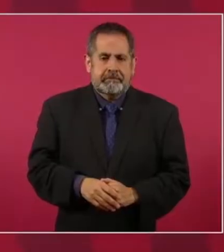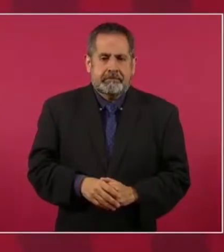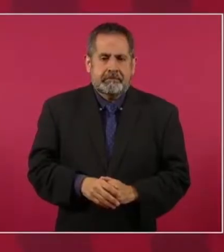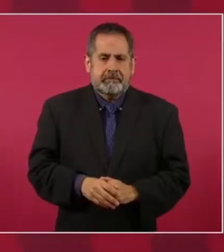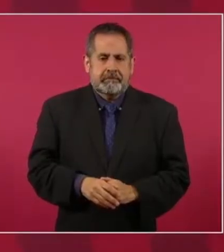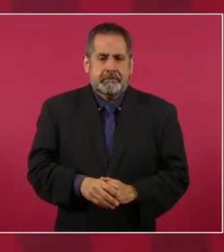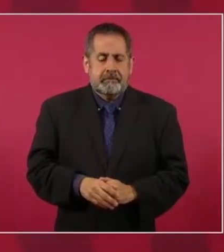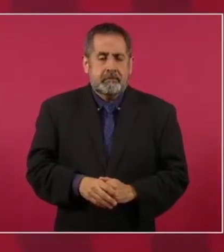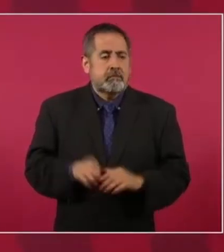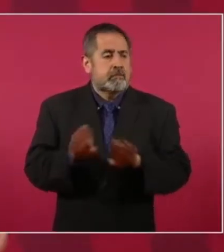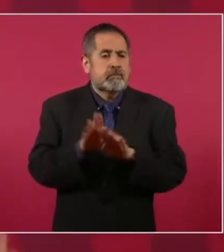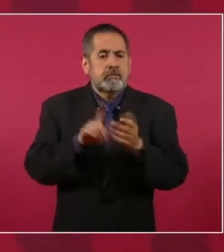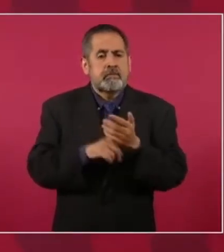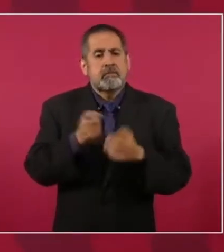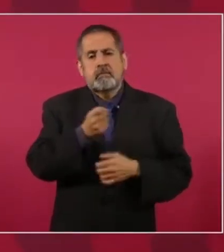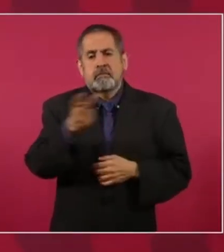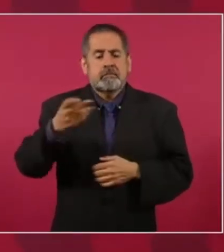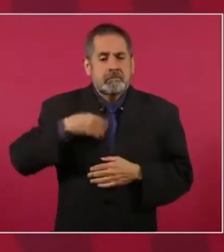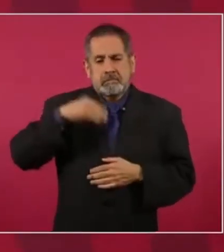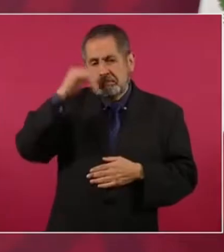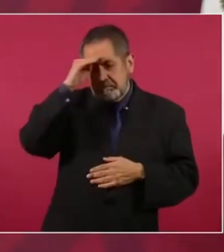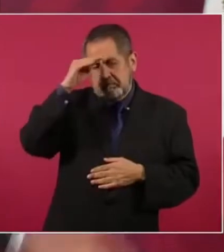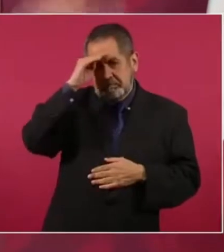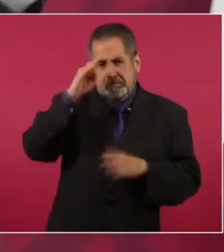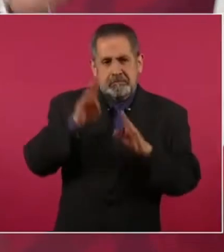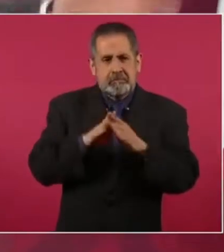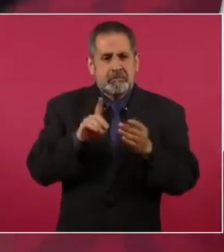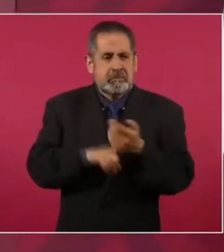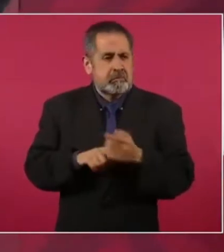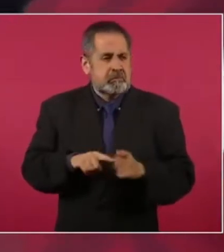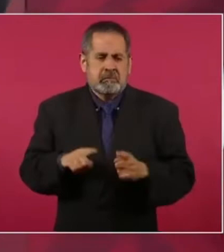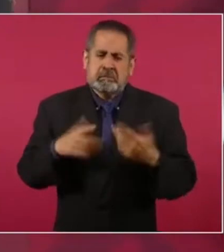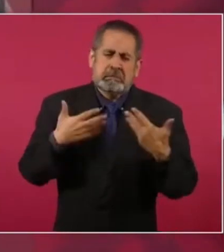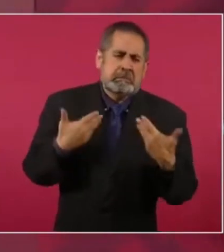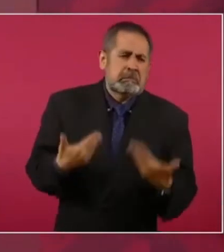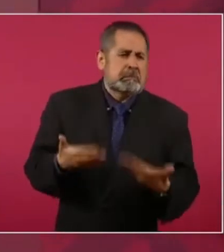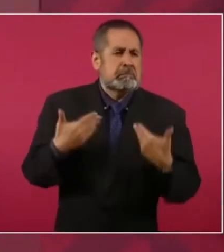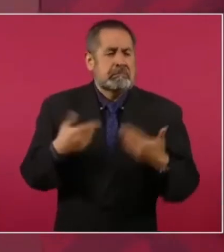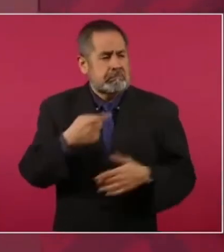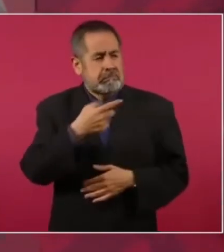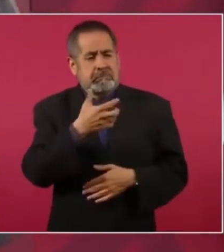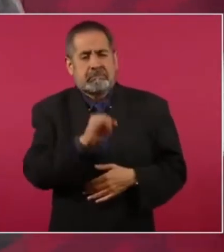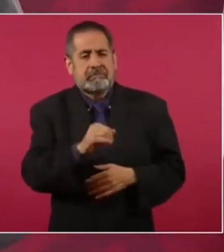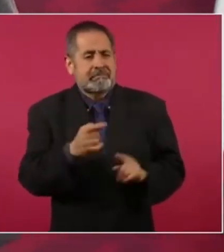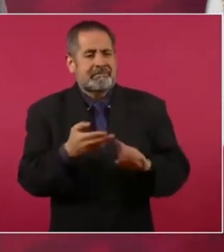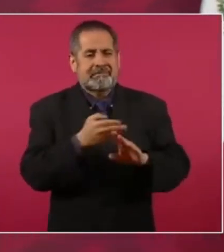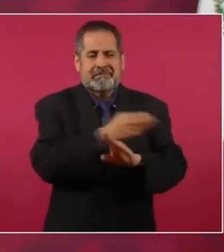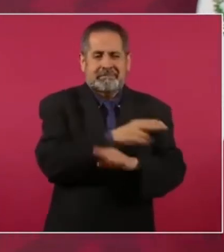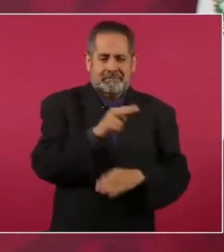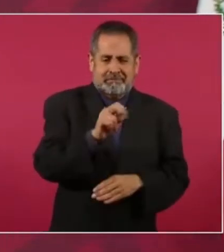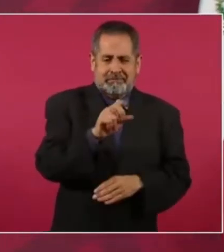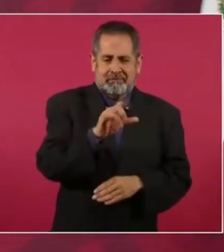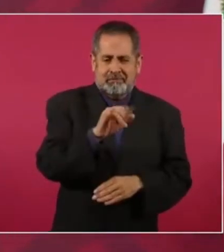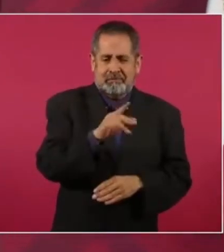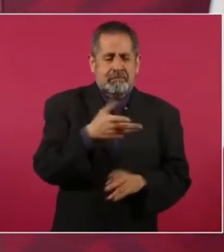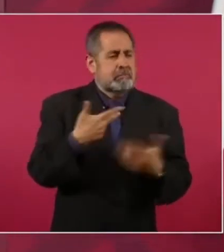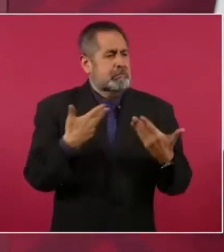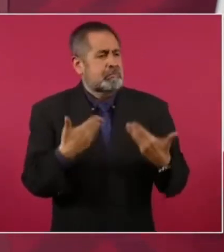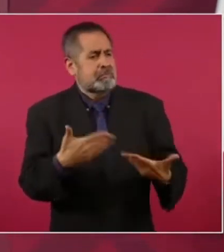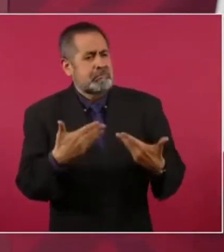Y hay algunos que pueden estar pensando que estaba muy bien lo que se hacía